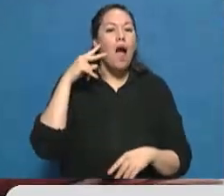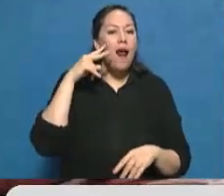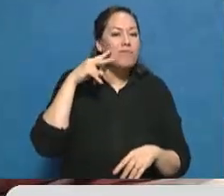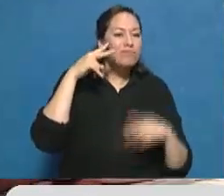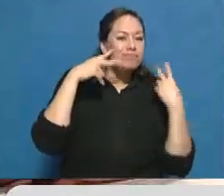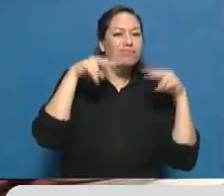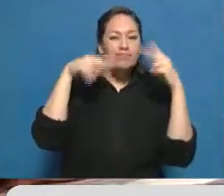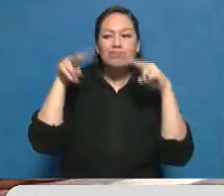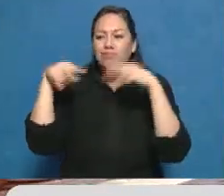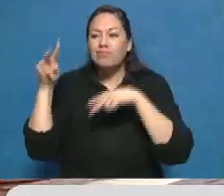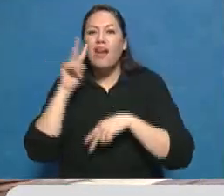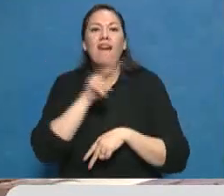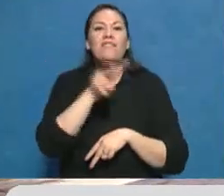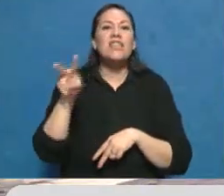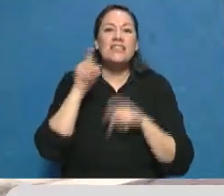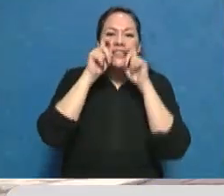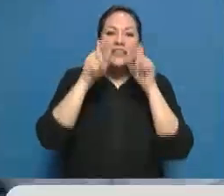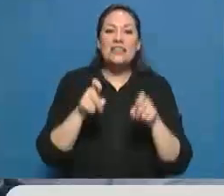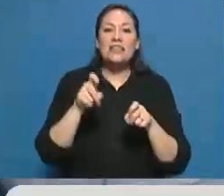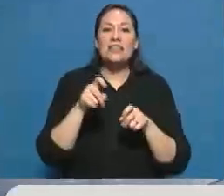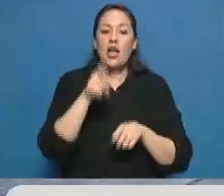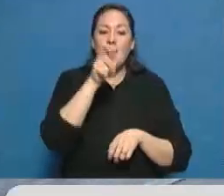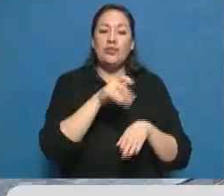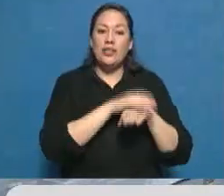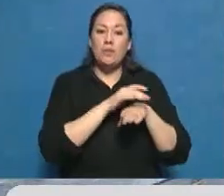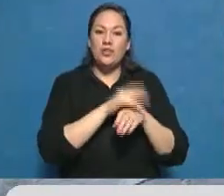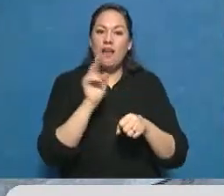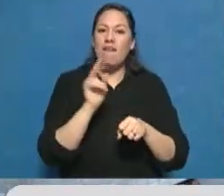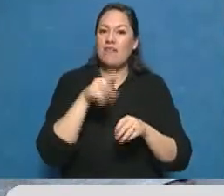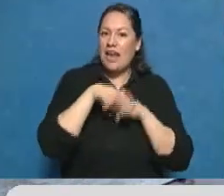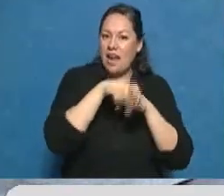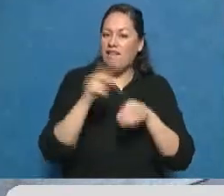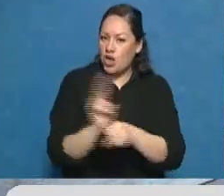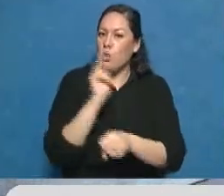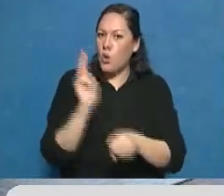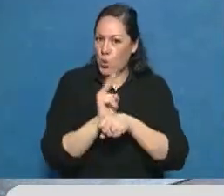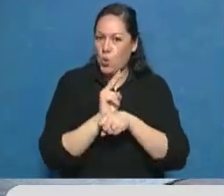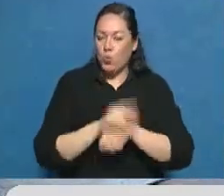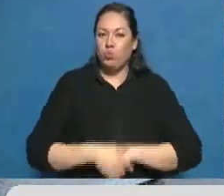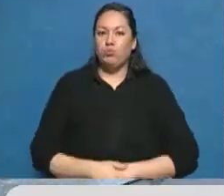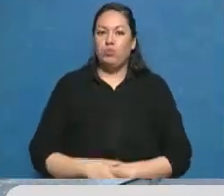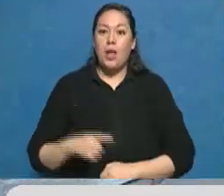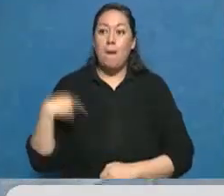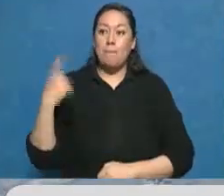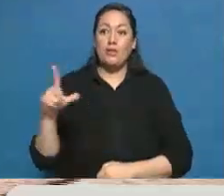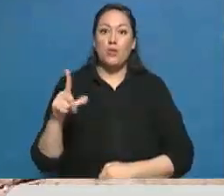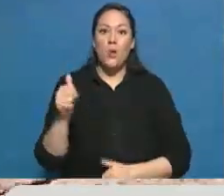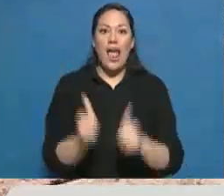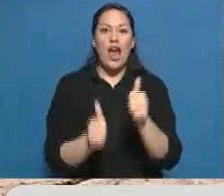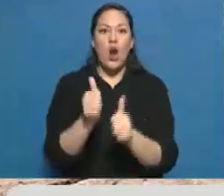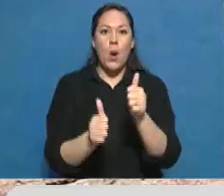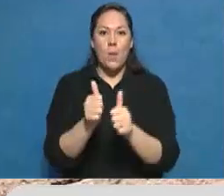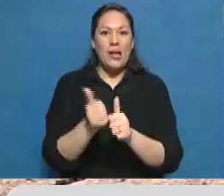justamente los cuidadores, los peones, acompañando a cada uno de estos animales que van a competir el próximo lunes.